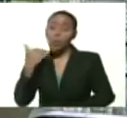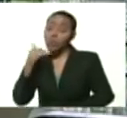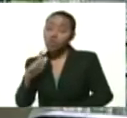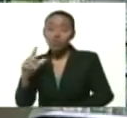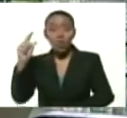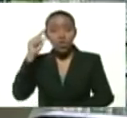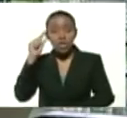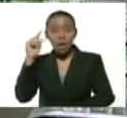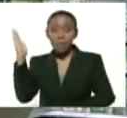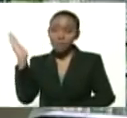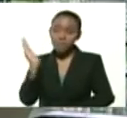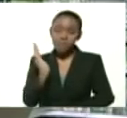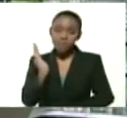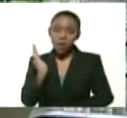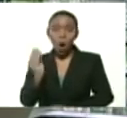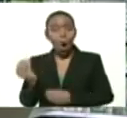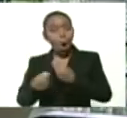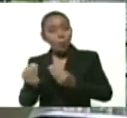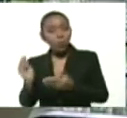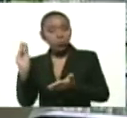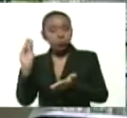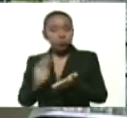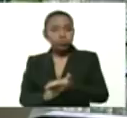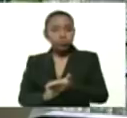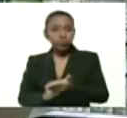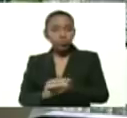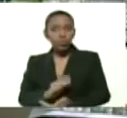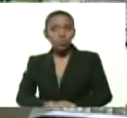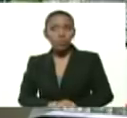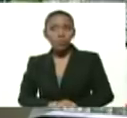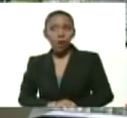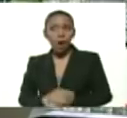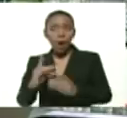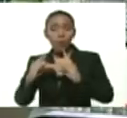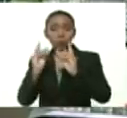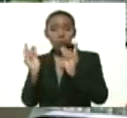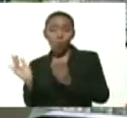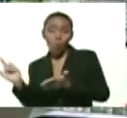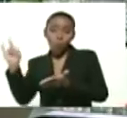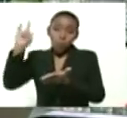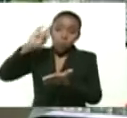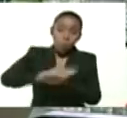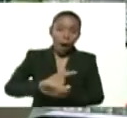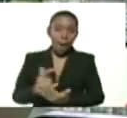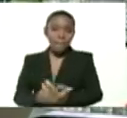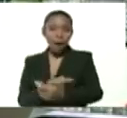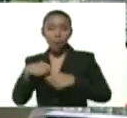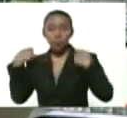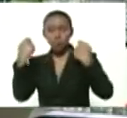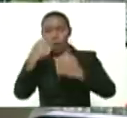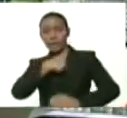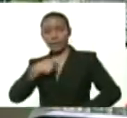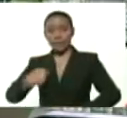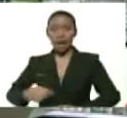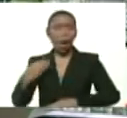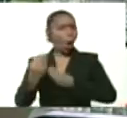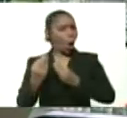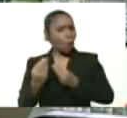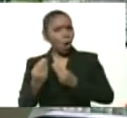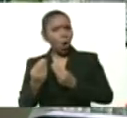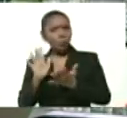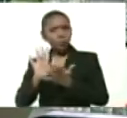por venir, como está instalado el puente aéreo con nuestra hermana República Popular de China, ¿cómo